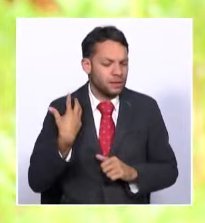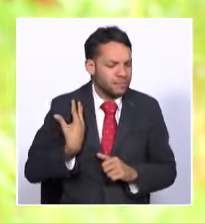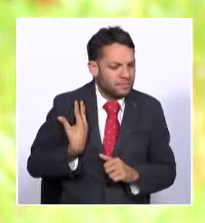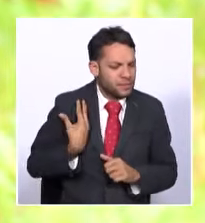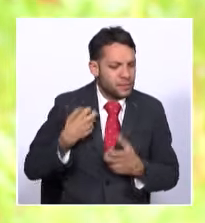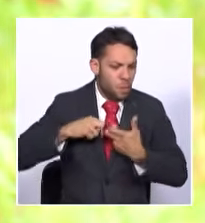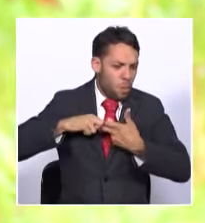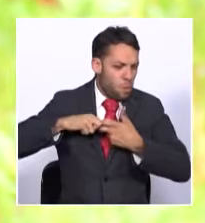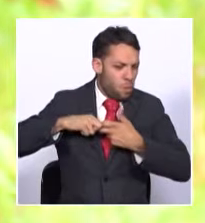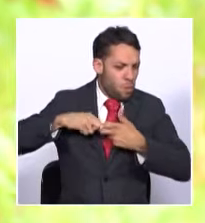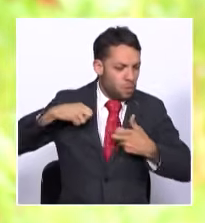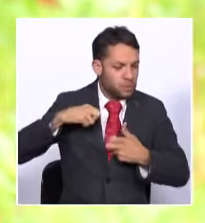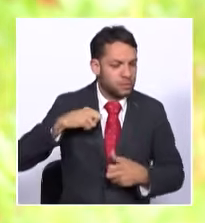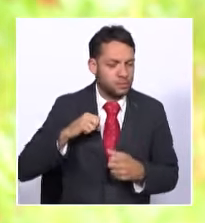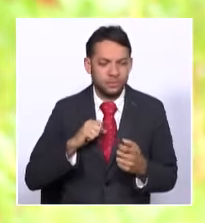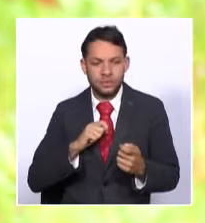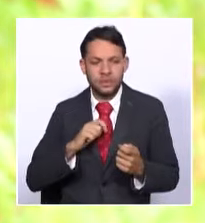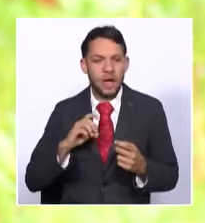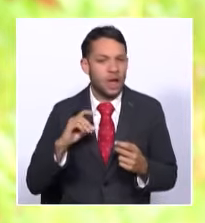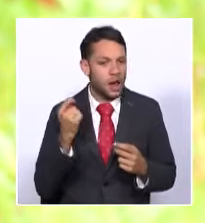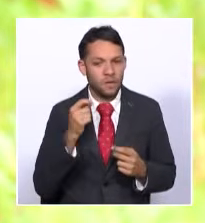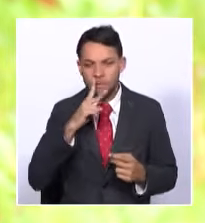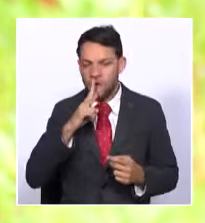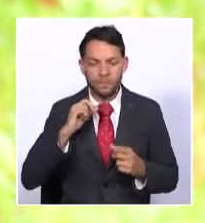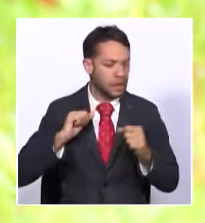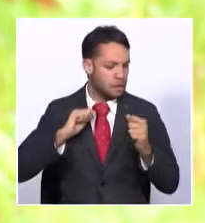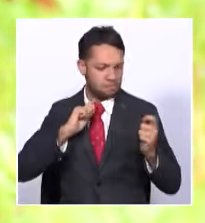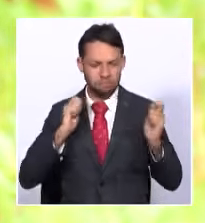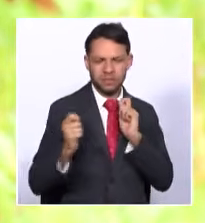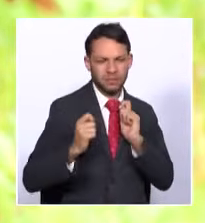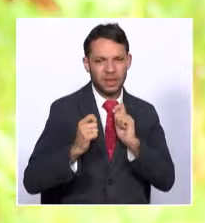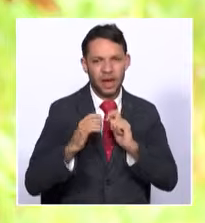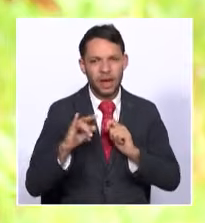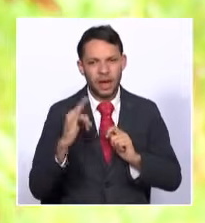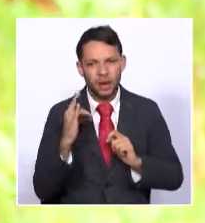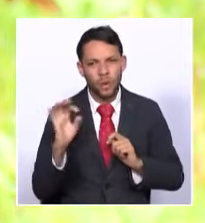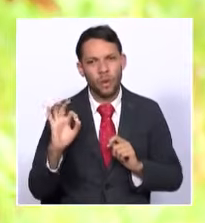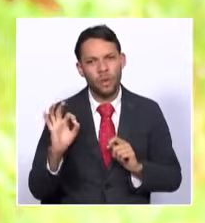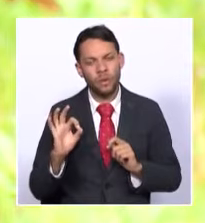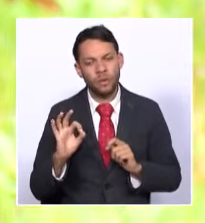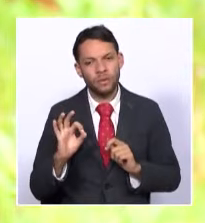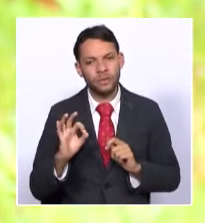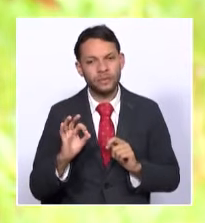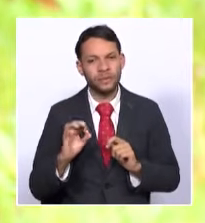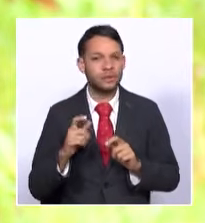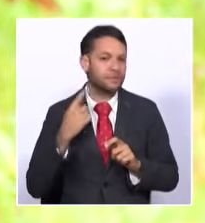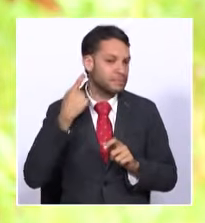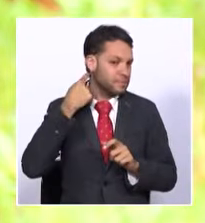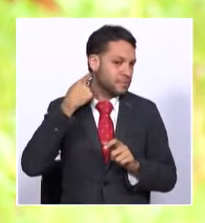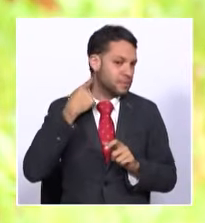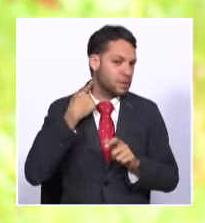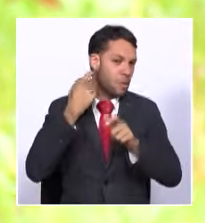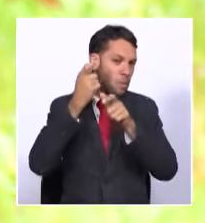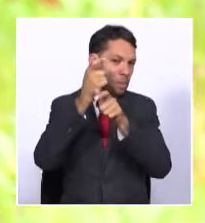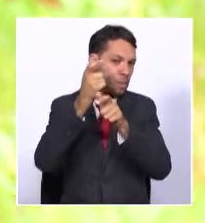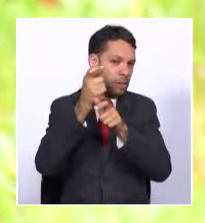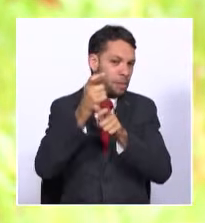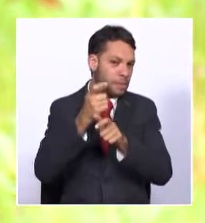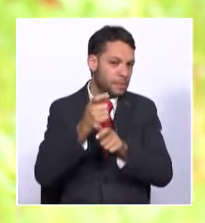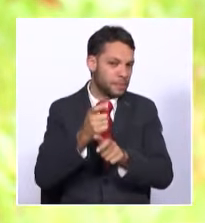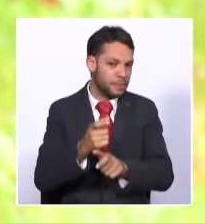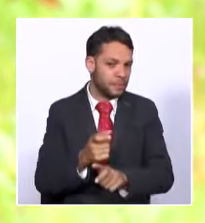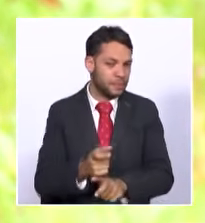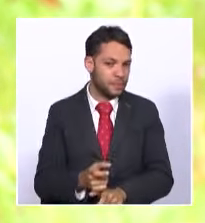muscular que haya tenido por un mal movimiento, o qué tal que de pronto sea por alguna desviación en la columna. Recordemos que